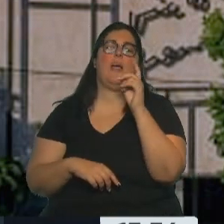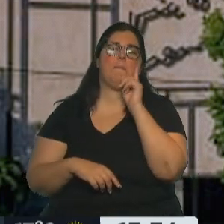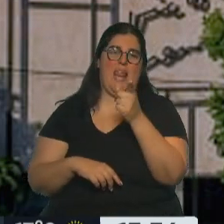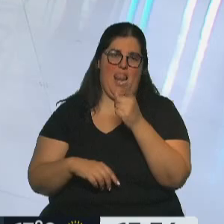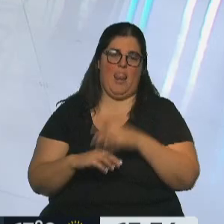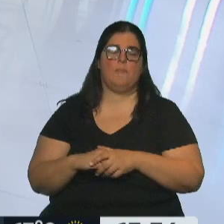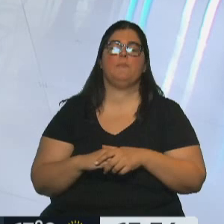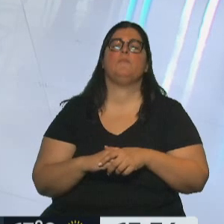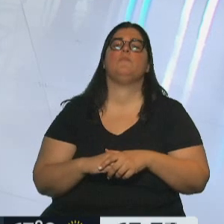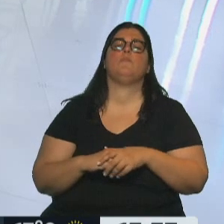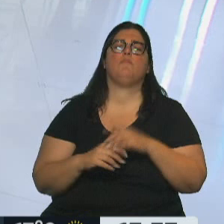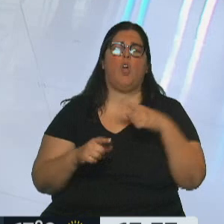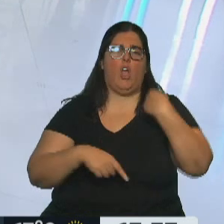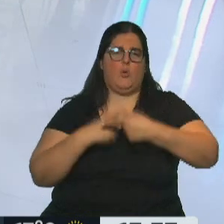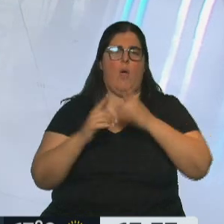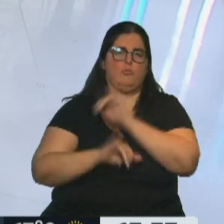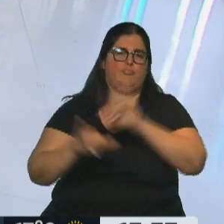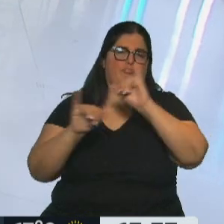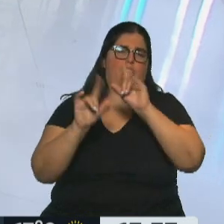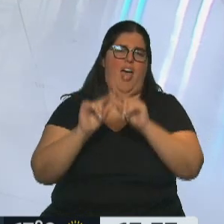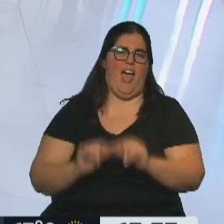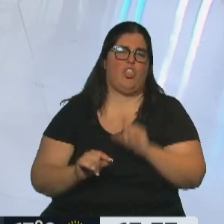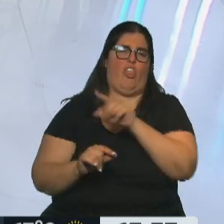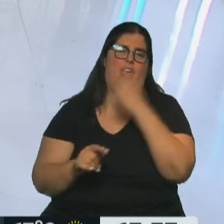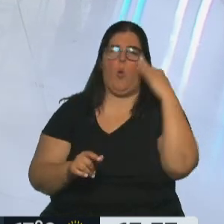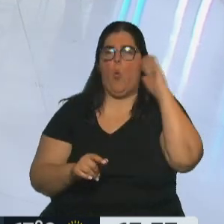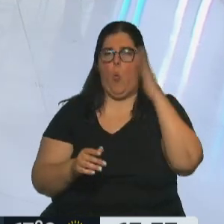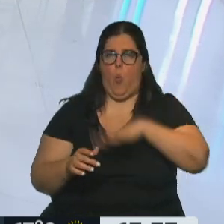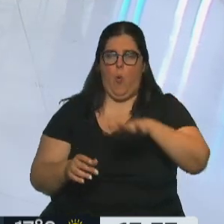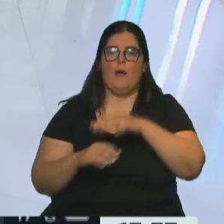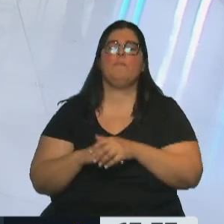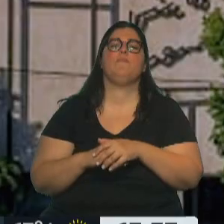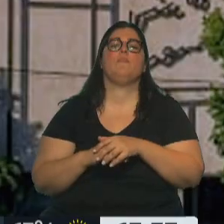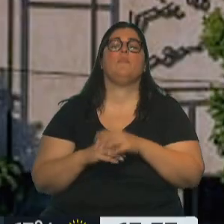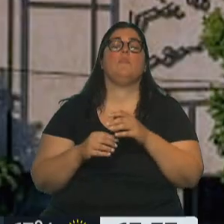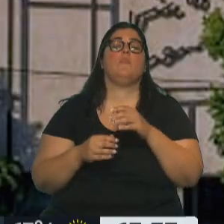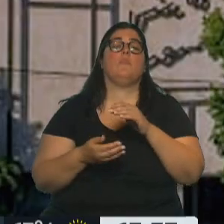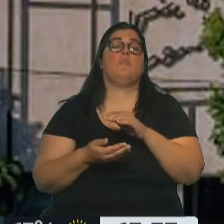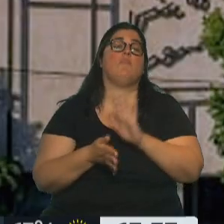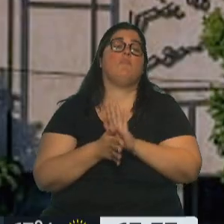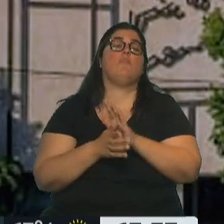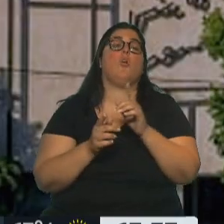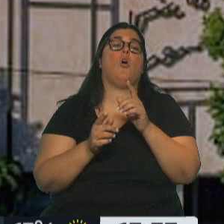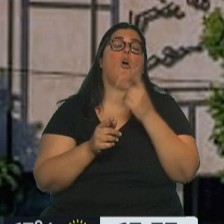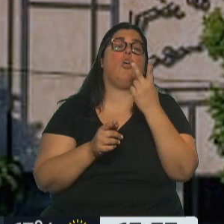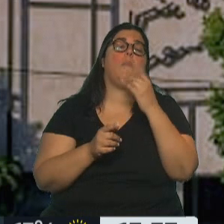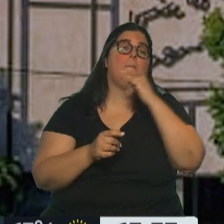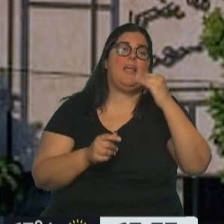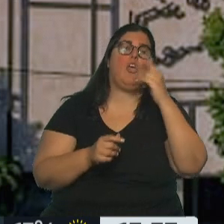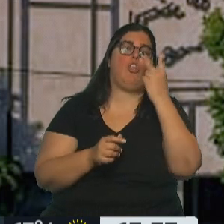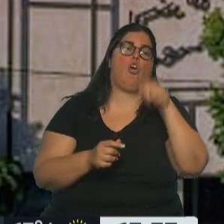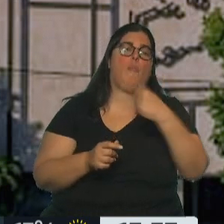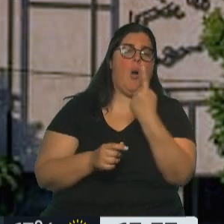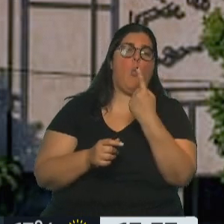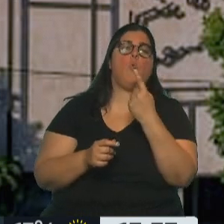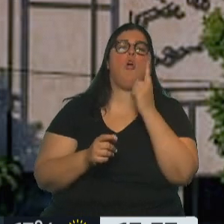120.000. Seguimos repasando más datos de la isla. La tasa de crecimiento cada 1.000 habitantes menos 2,1%, la